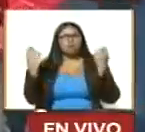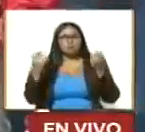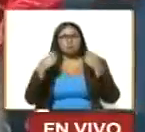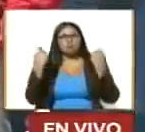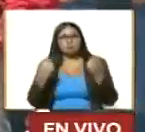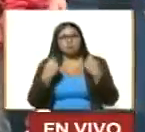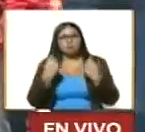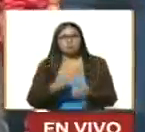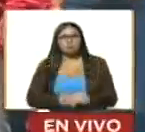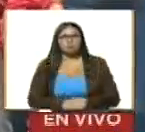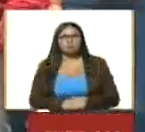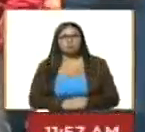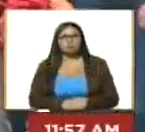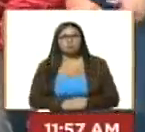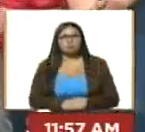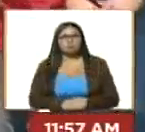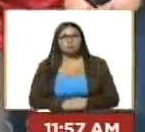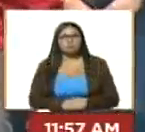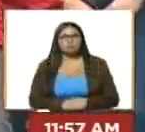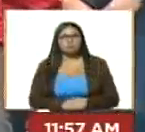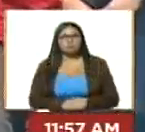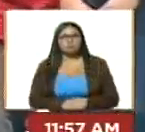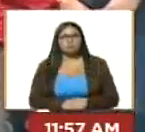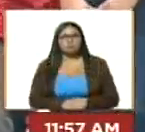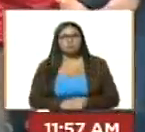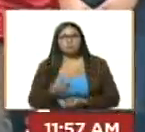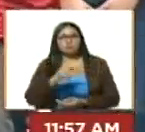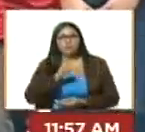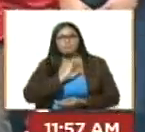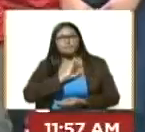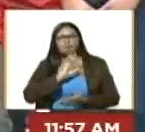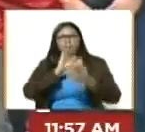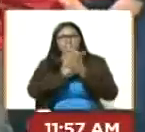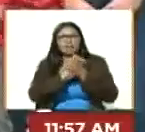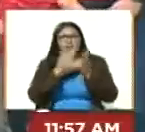coronel. Ellos ascendieron. Sí, ascendieron mis compañeros.